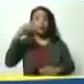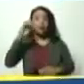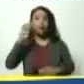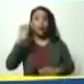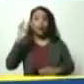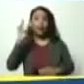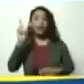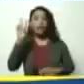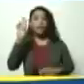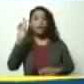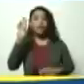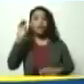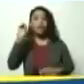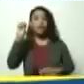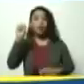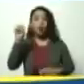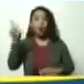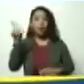que